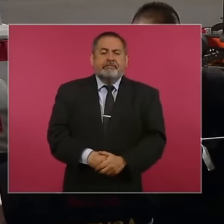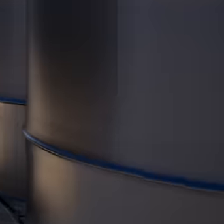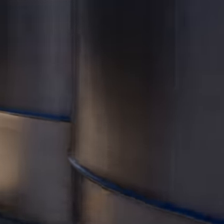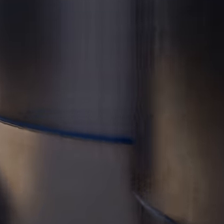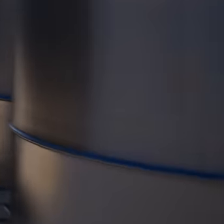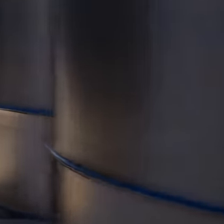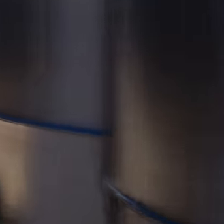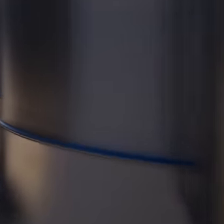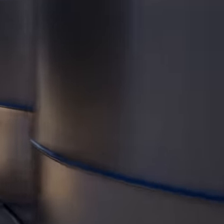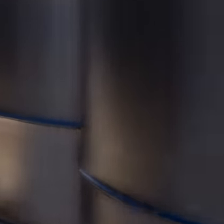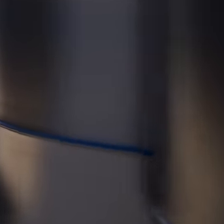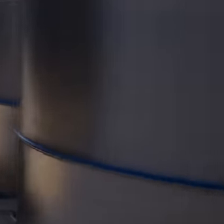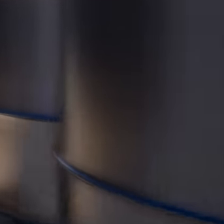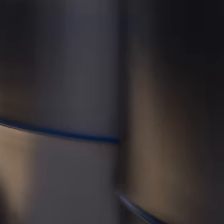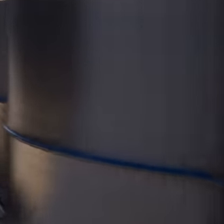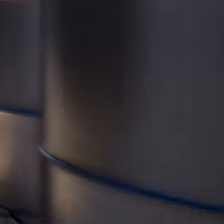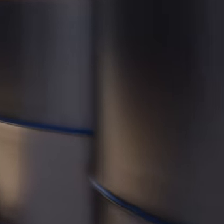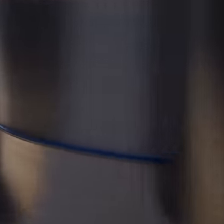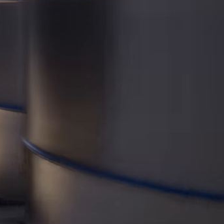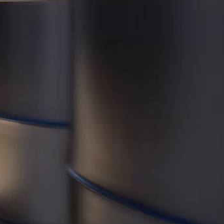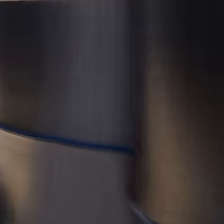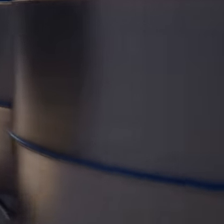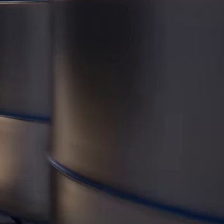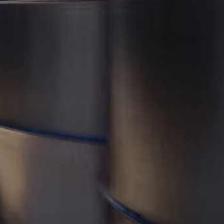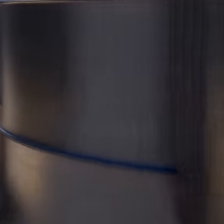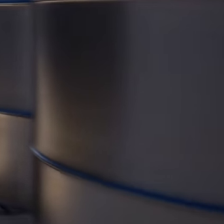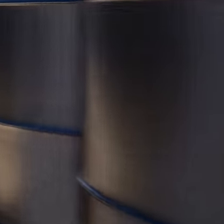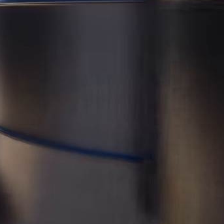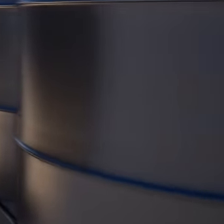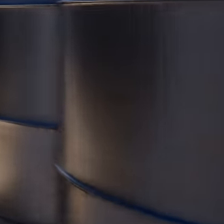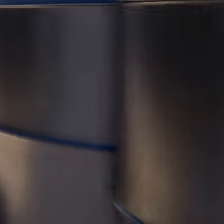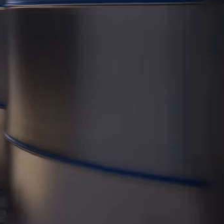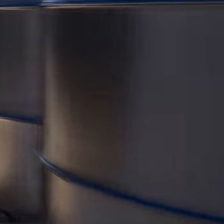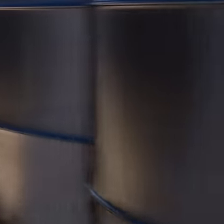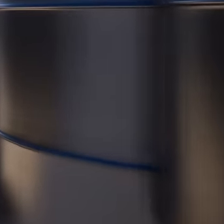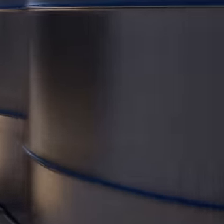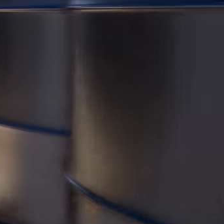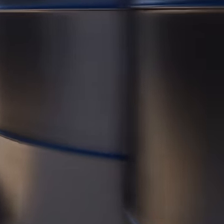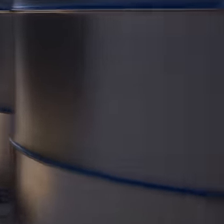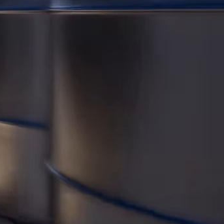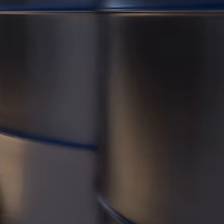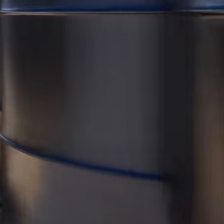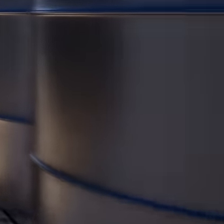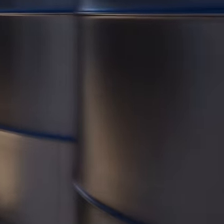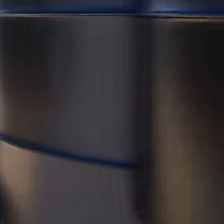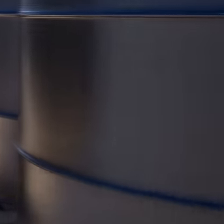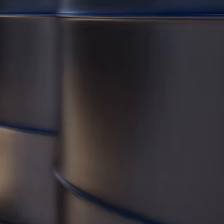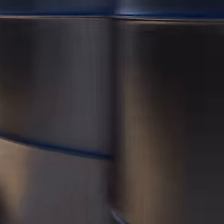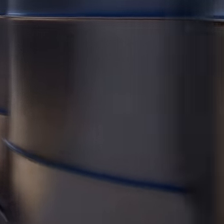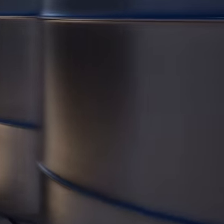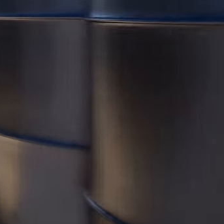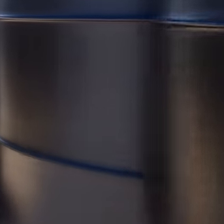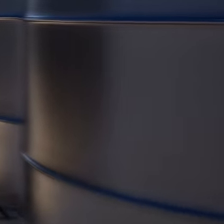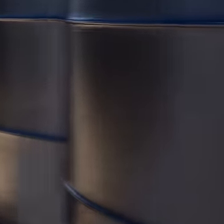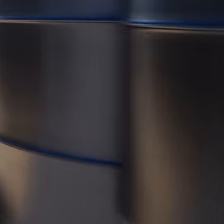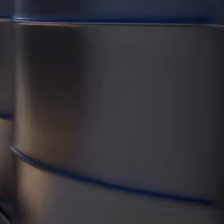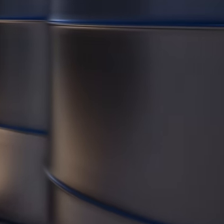Para recortar como 430 y tantos mil barriles diarios de exportación. Sí, para la